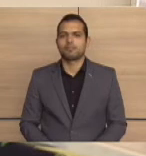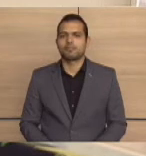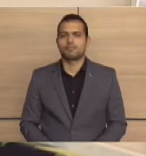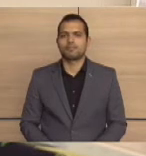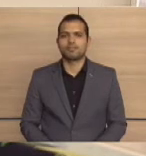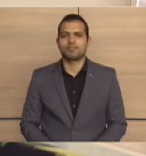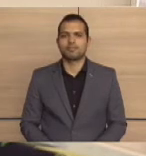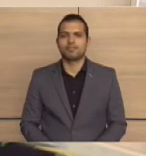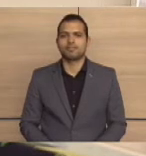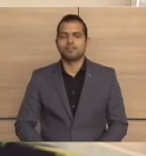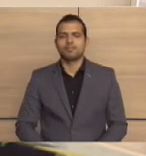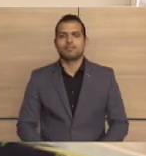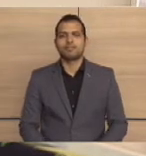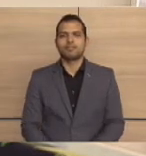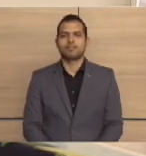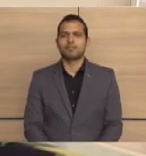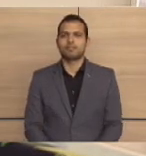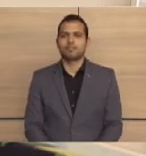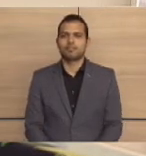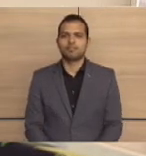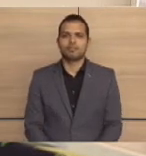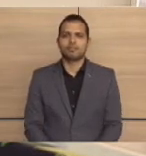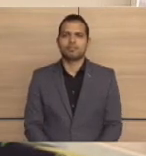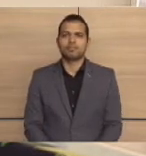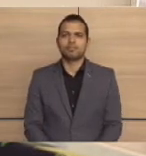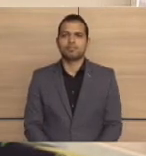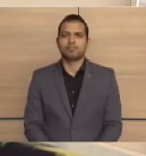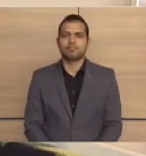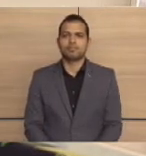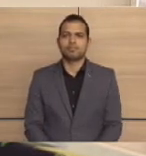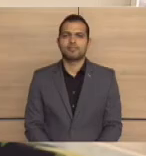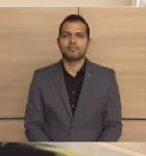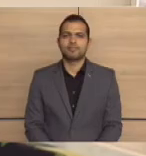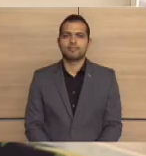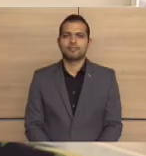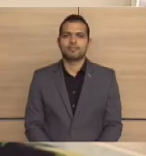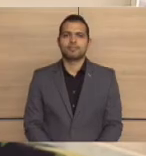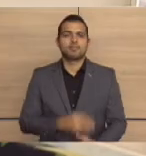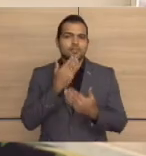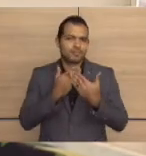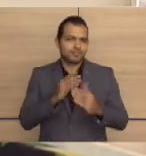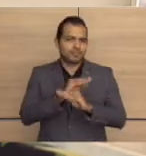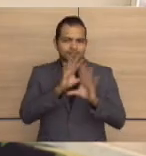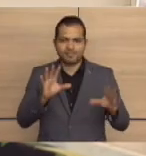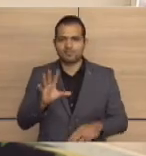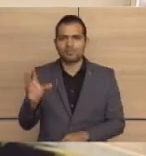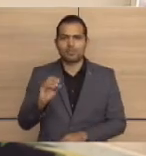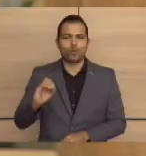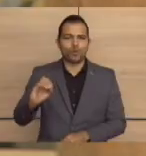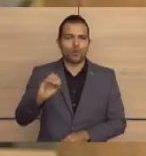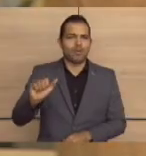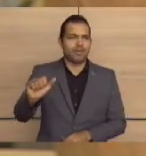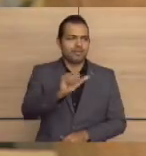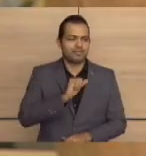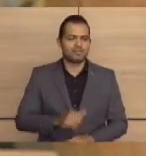Gracias, Vanessa. Santiago. Bueno, muy buenos días a todos y todas las presentes el día de hoy.